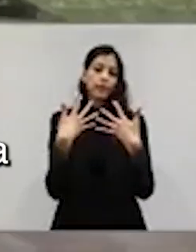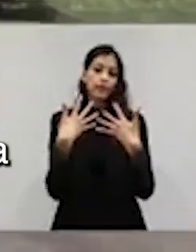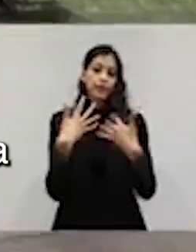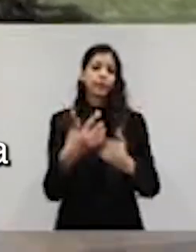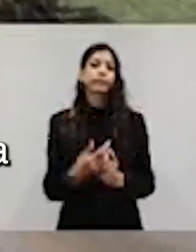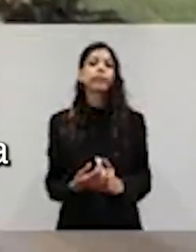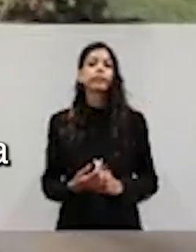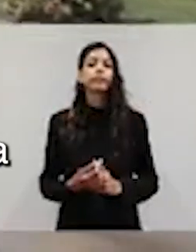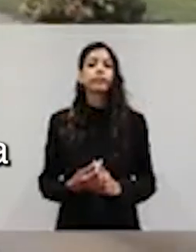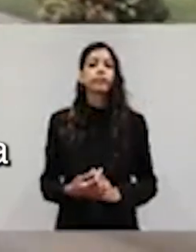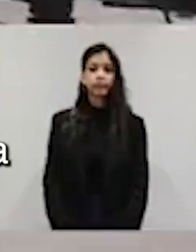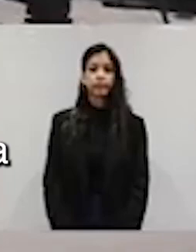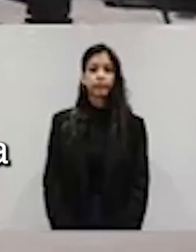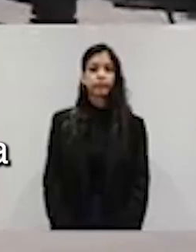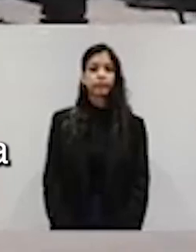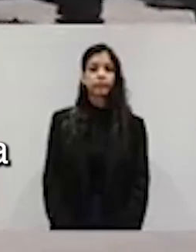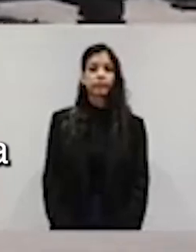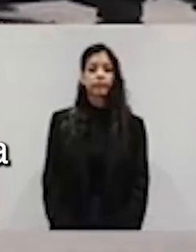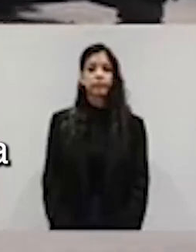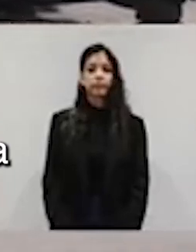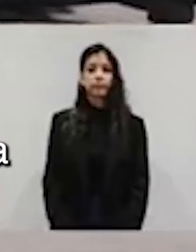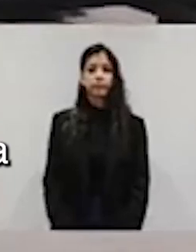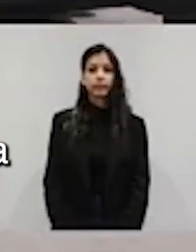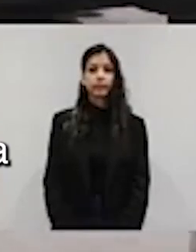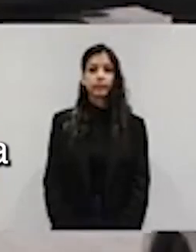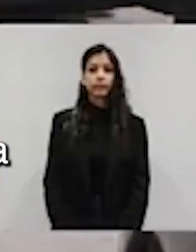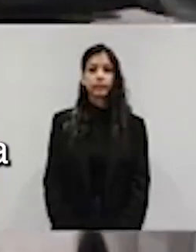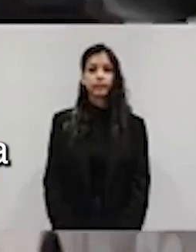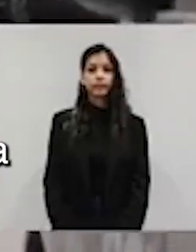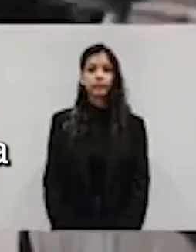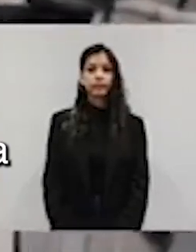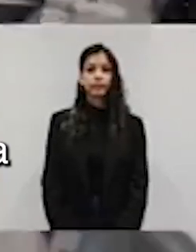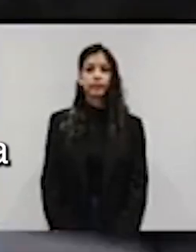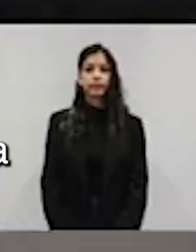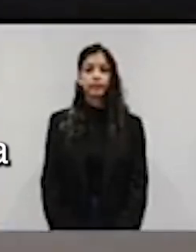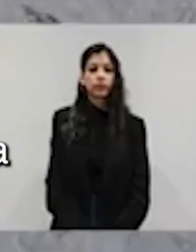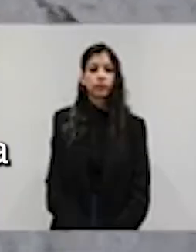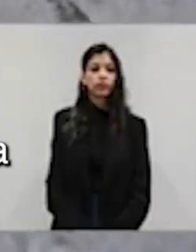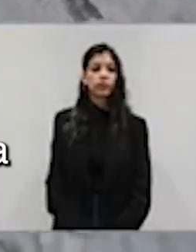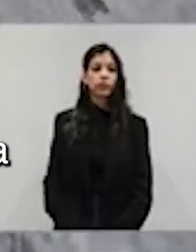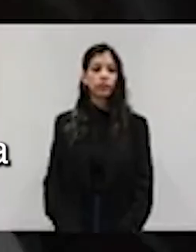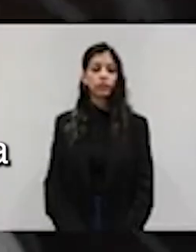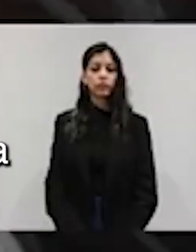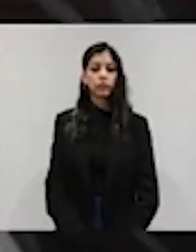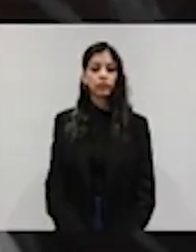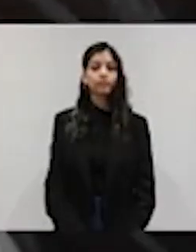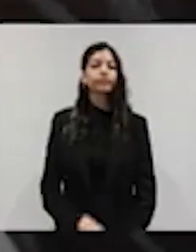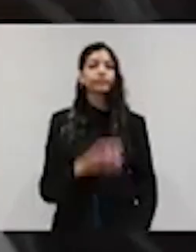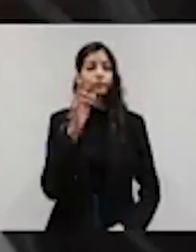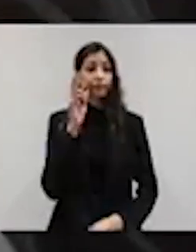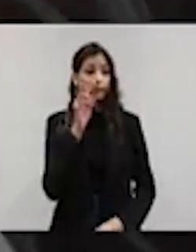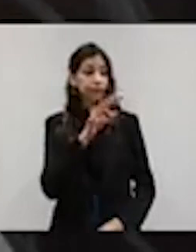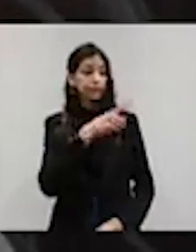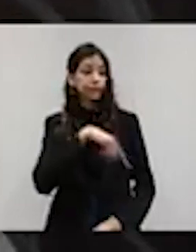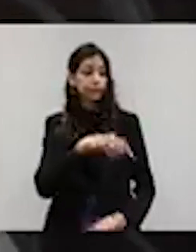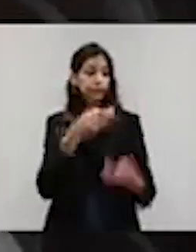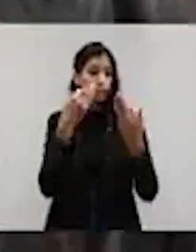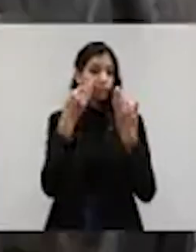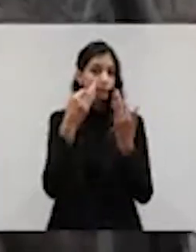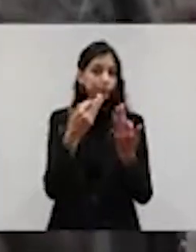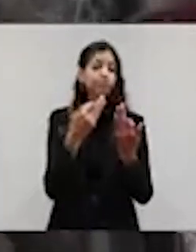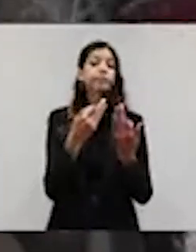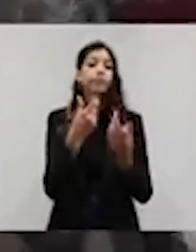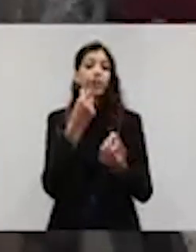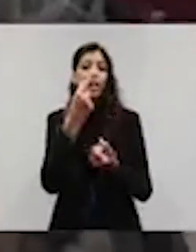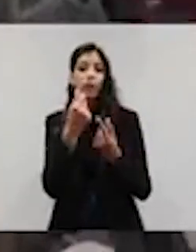900 millones de pesos, cuando uno de la Guardia Nacional equipado cuesta entre 40 y 50 millones de